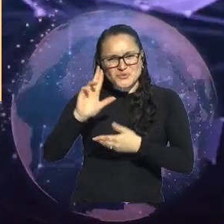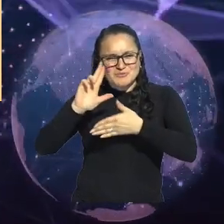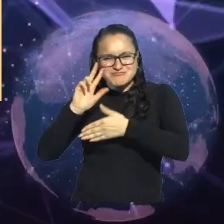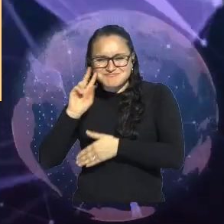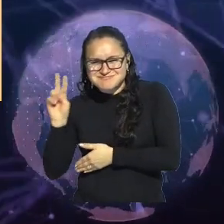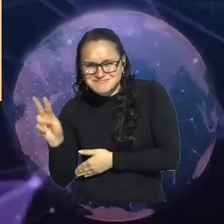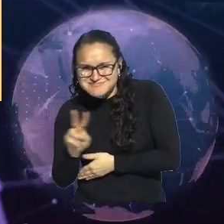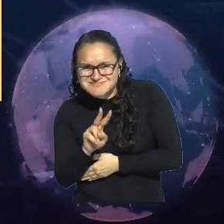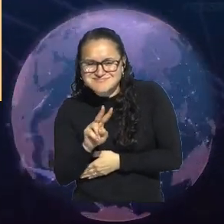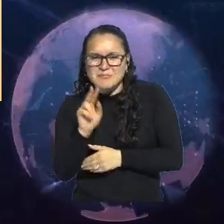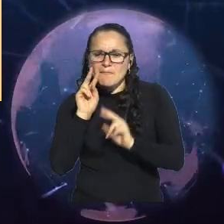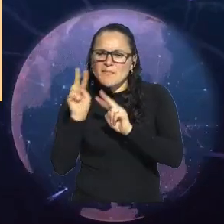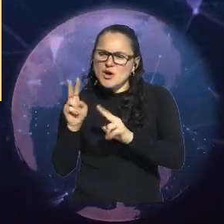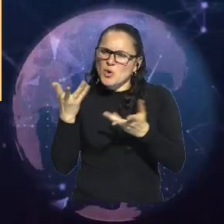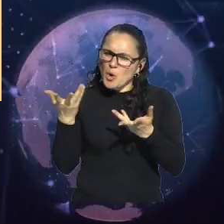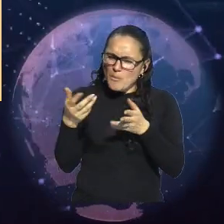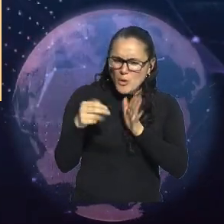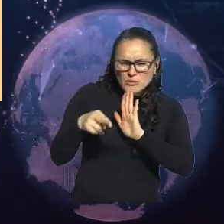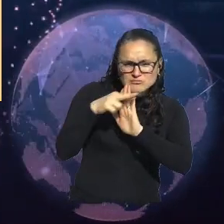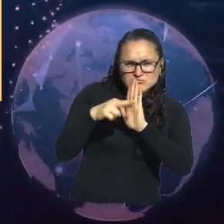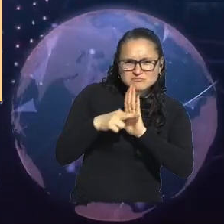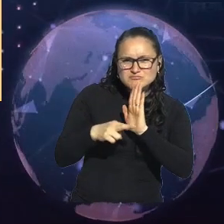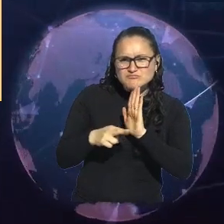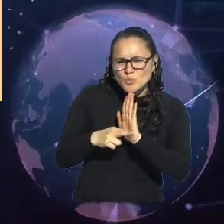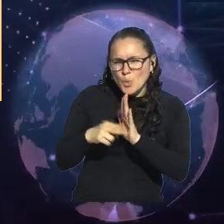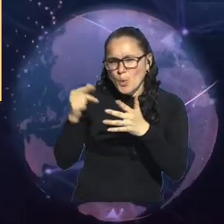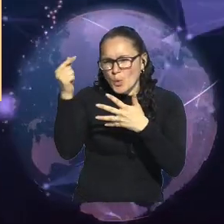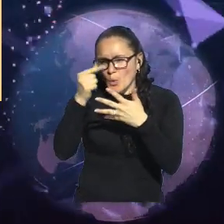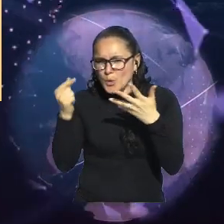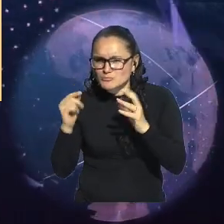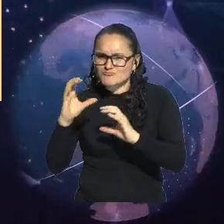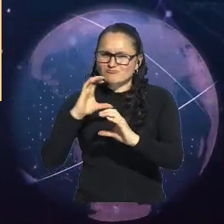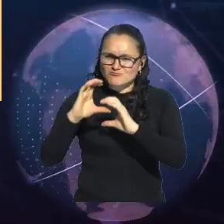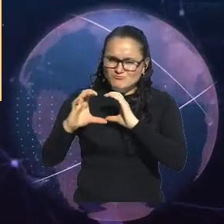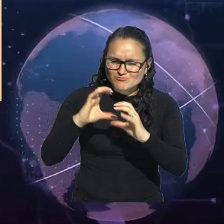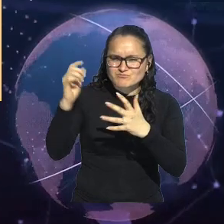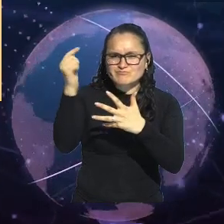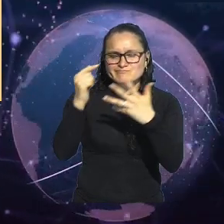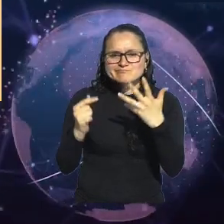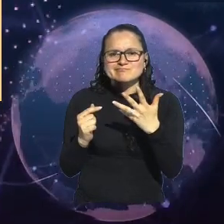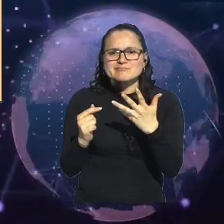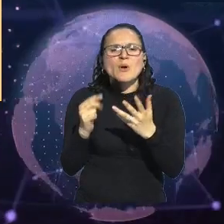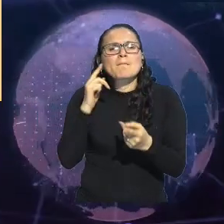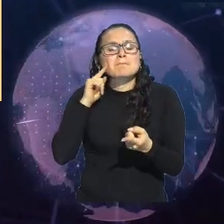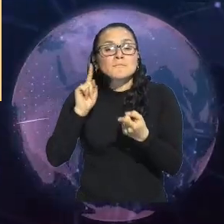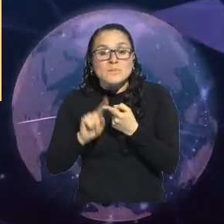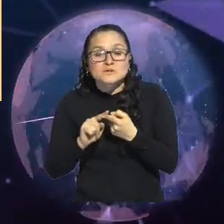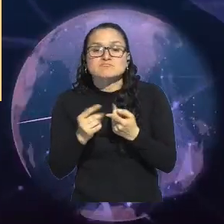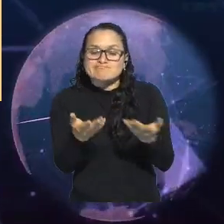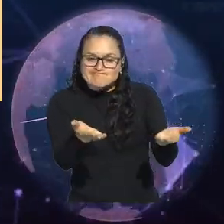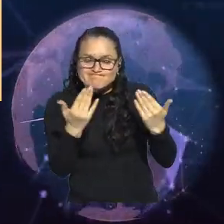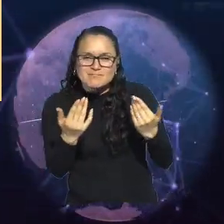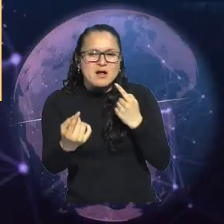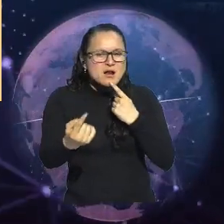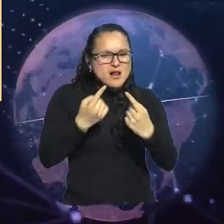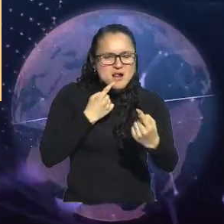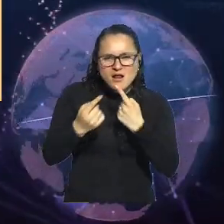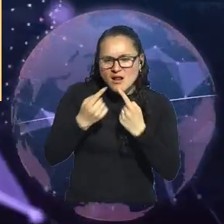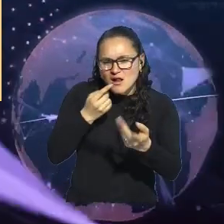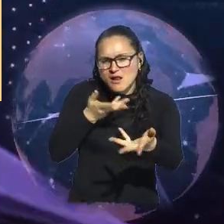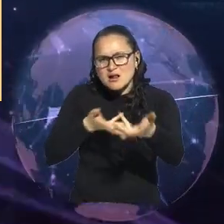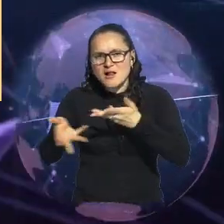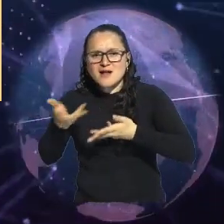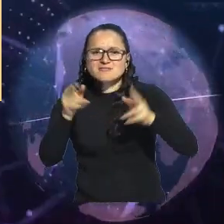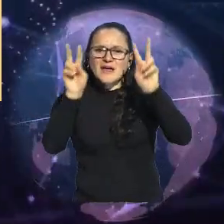medios y convergencia observa como con el objetivo de promover el diálogo y la reflexión respecto de temas regulatorios